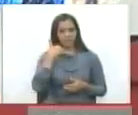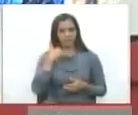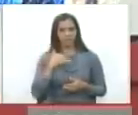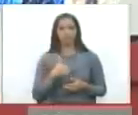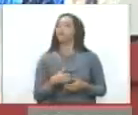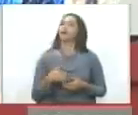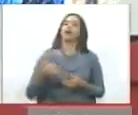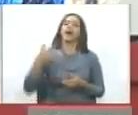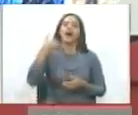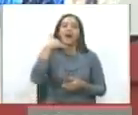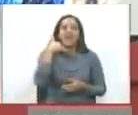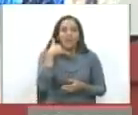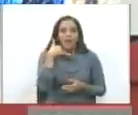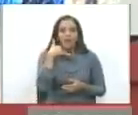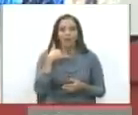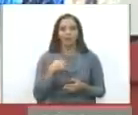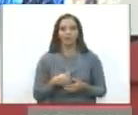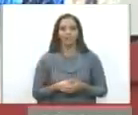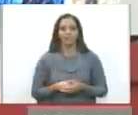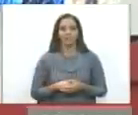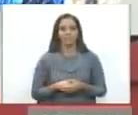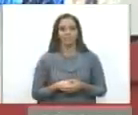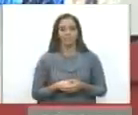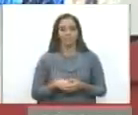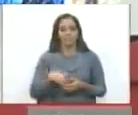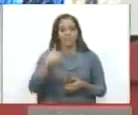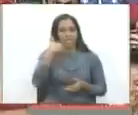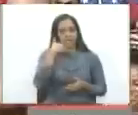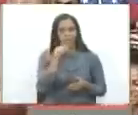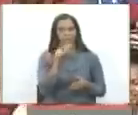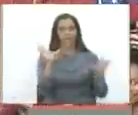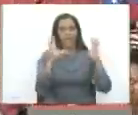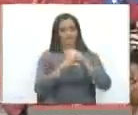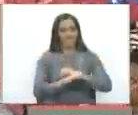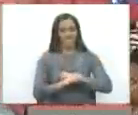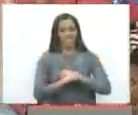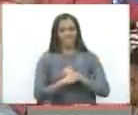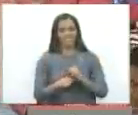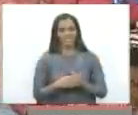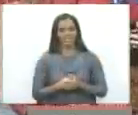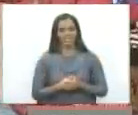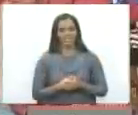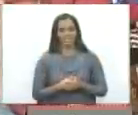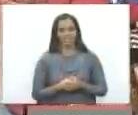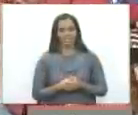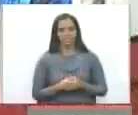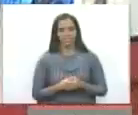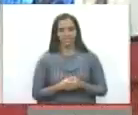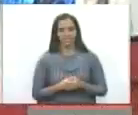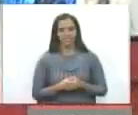¿Aló? ¿Aló? Buenas noches. ¡Gong, chong, chong!